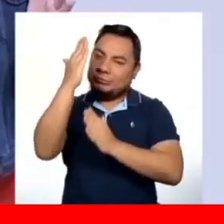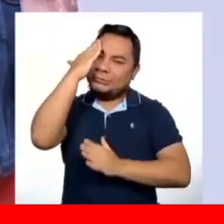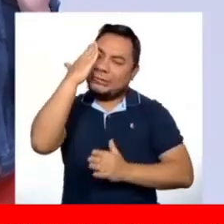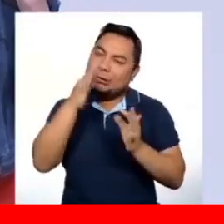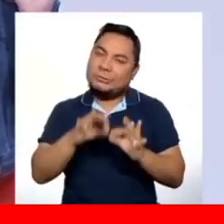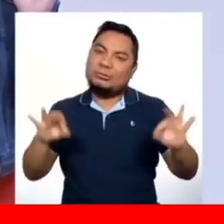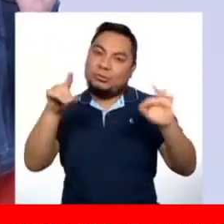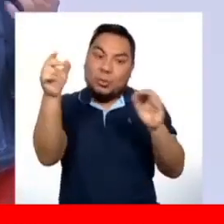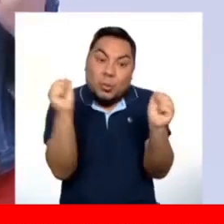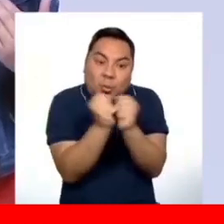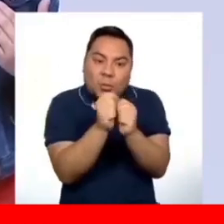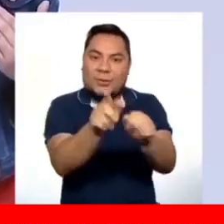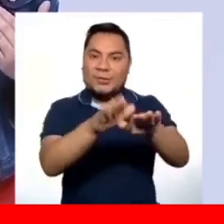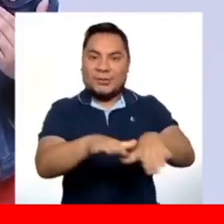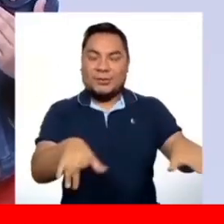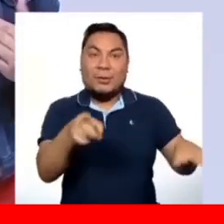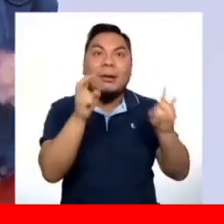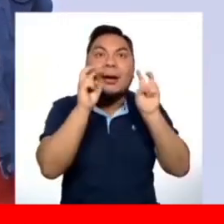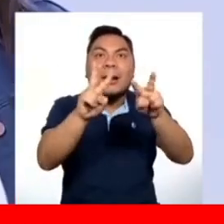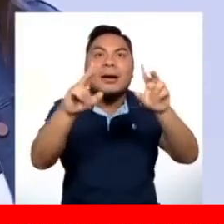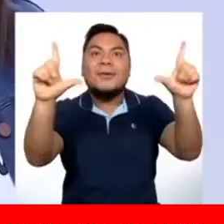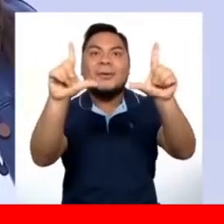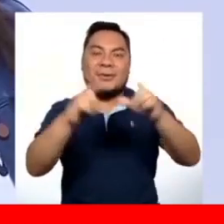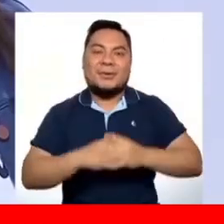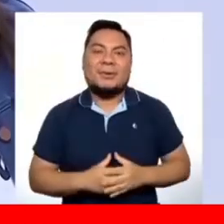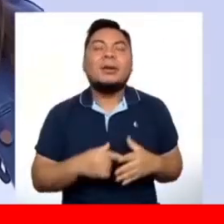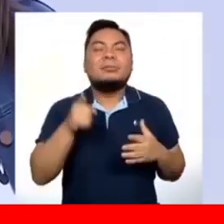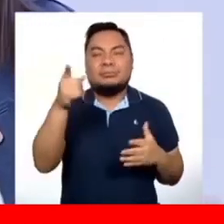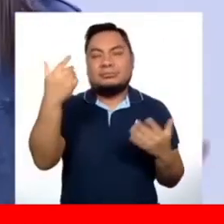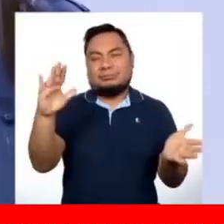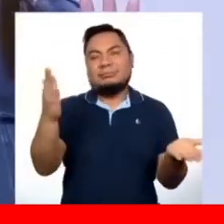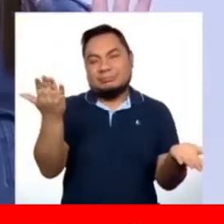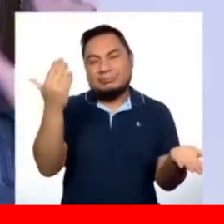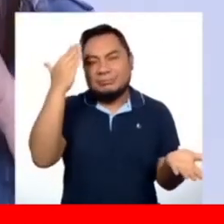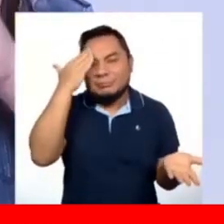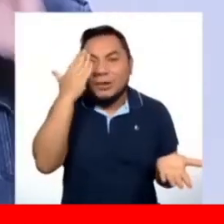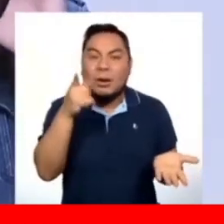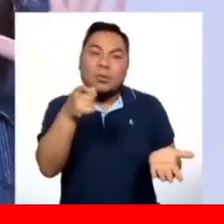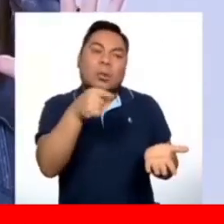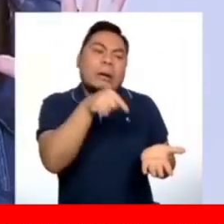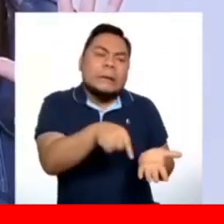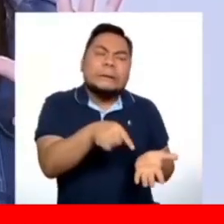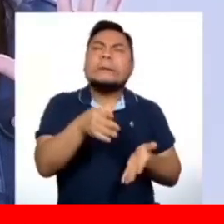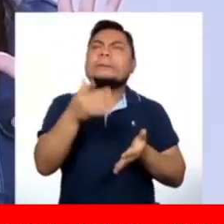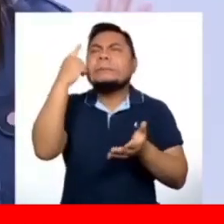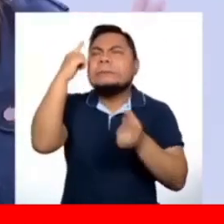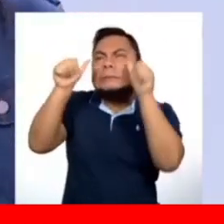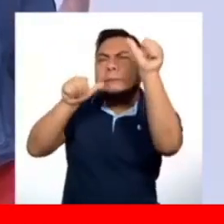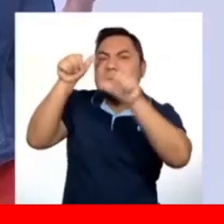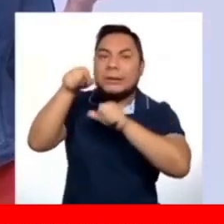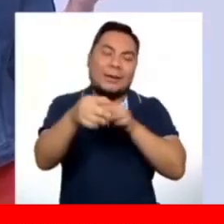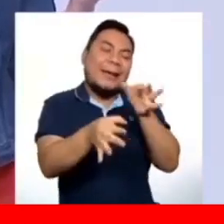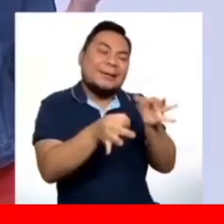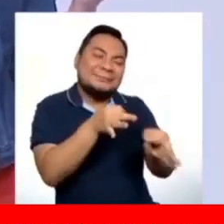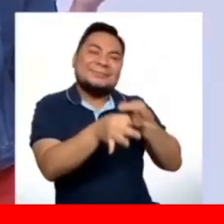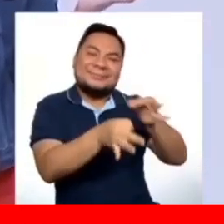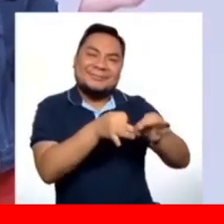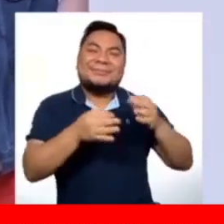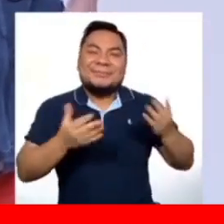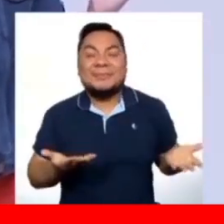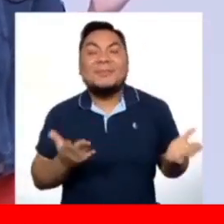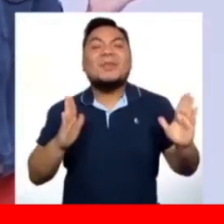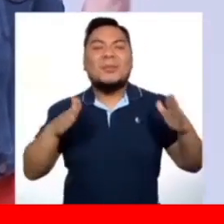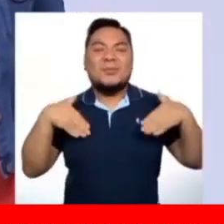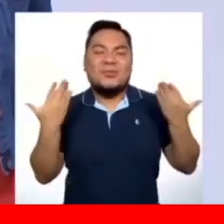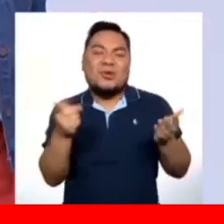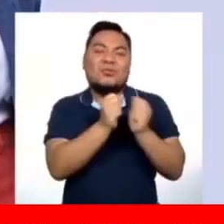que acompañen a sus pequeños mientras ven el programa. Con ustedes cerca podrán aclarar cualquier duda que tengan y, por supuesto, pasar